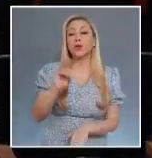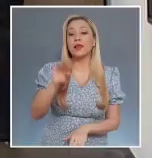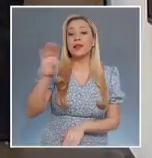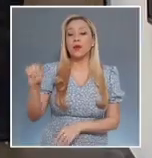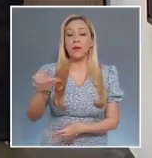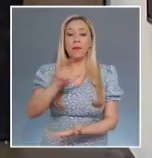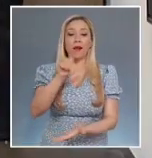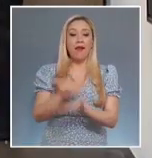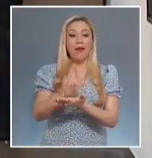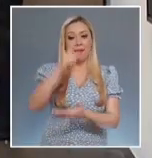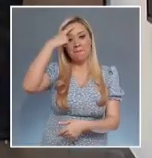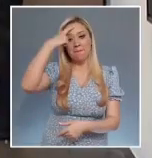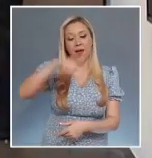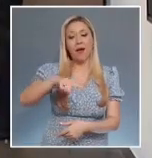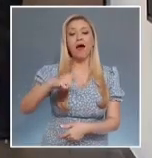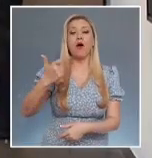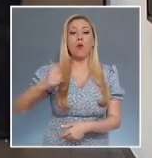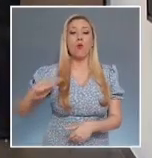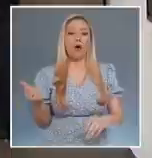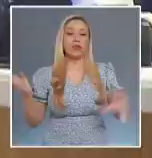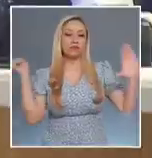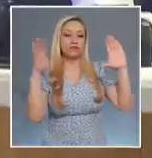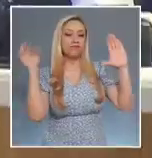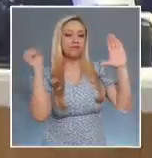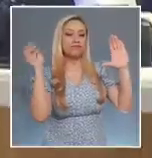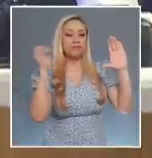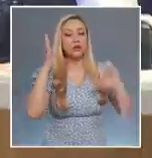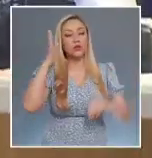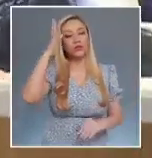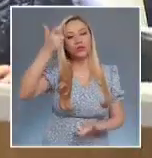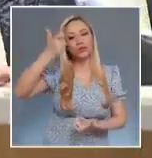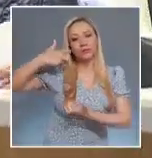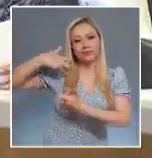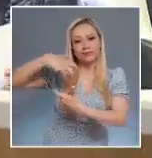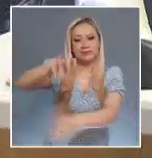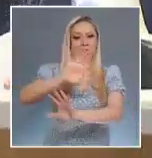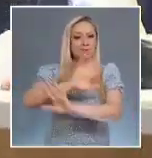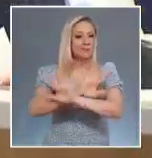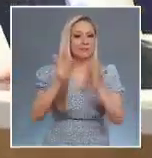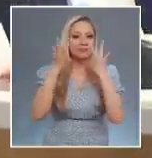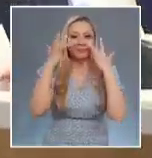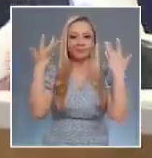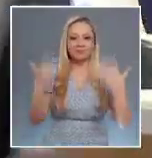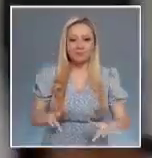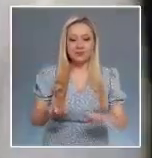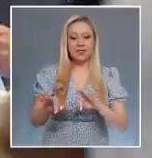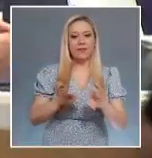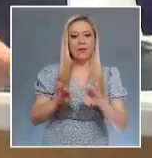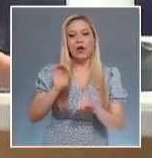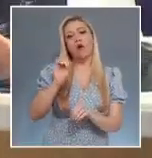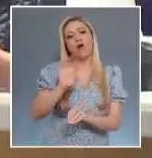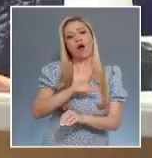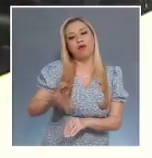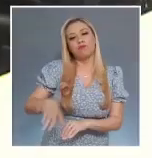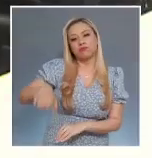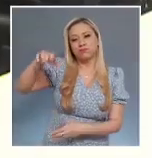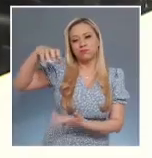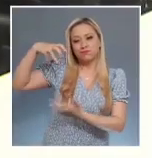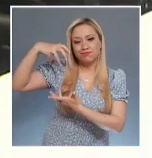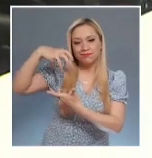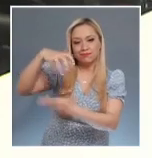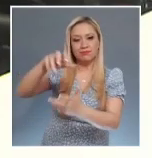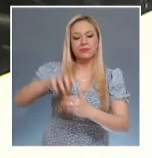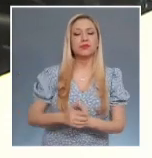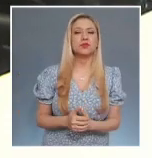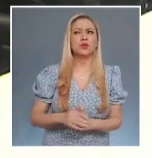retiro Norma que prevé el procedimiento para imponer multas cuando se incumplen las disposiciones que regulan los sistemas